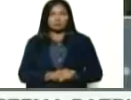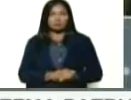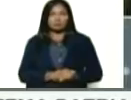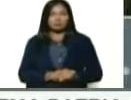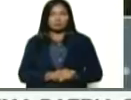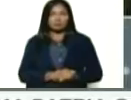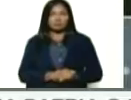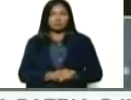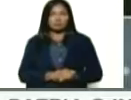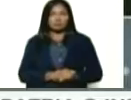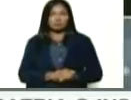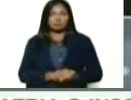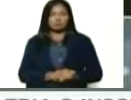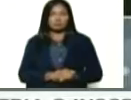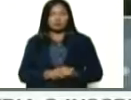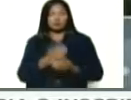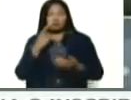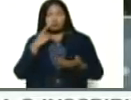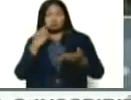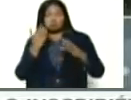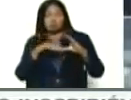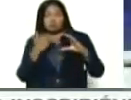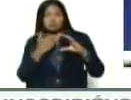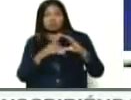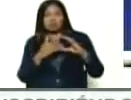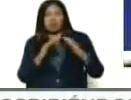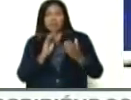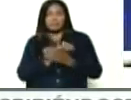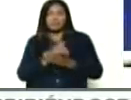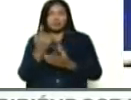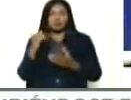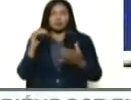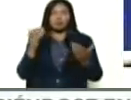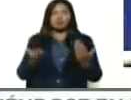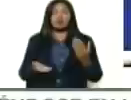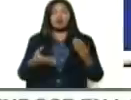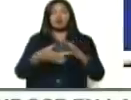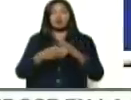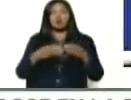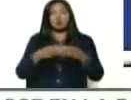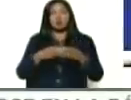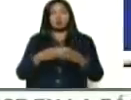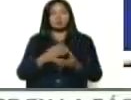estaba escribiendo a los compañeros tuvimos una reunión